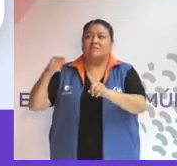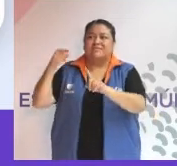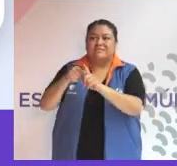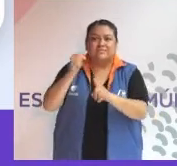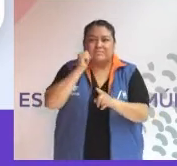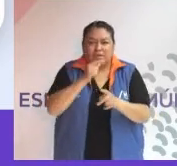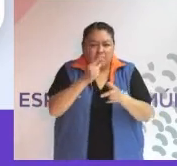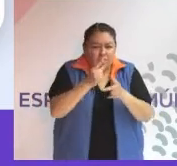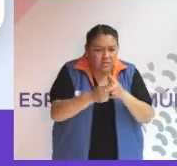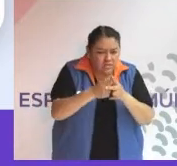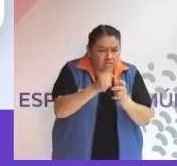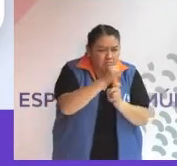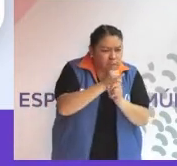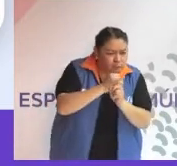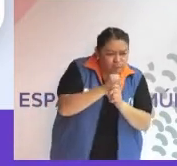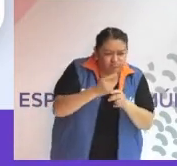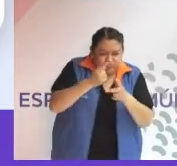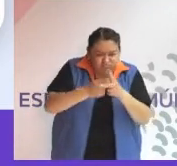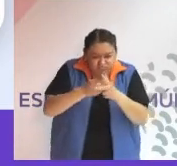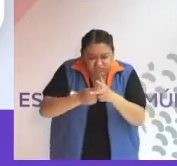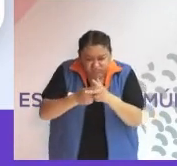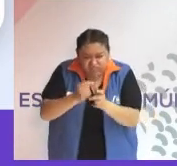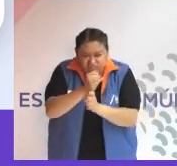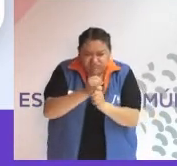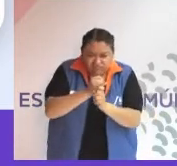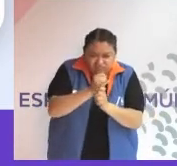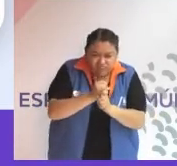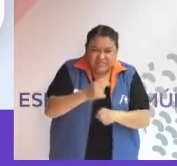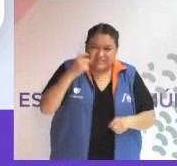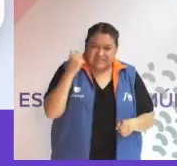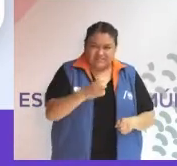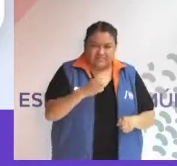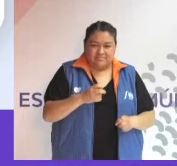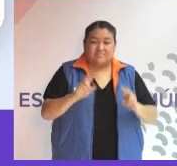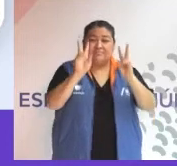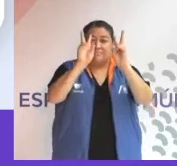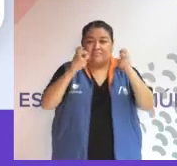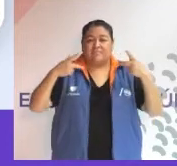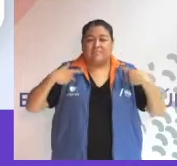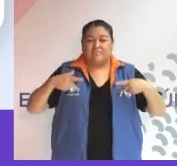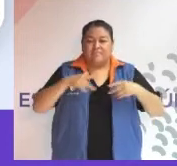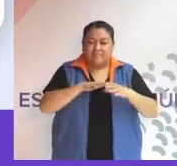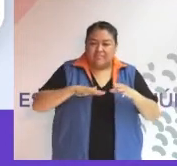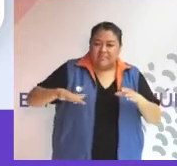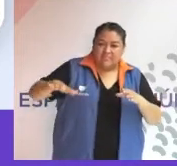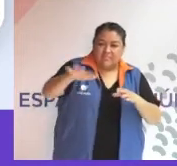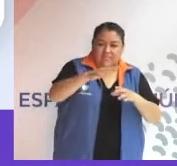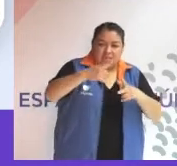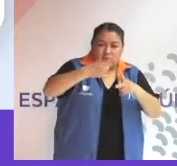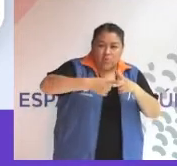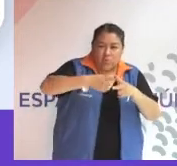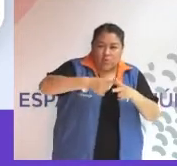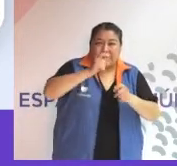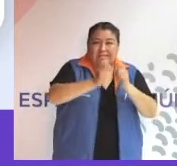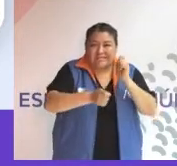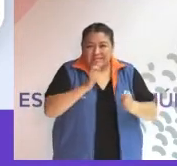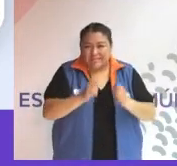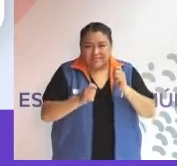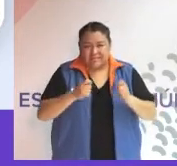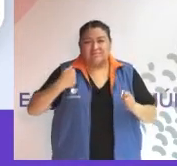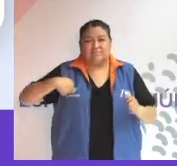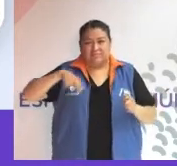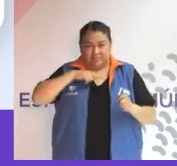el capital social. Y obviamente entre todo esto el tema de la sociedad civil. Tenemos unas